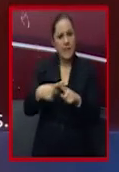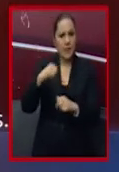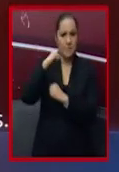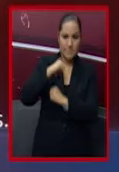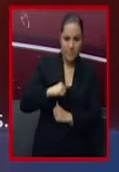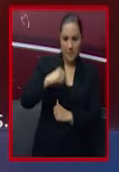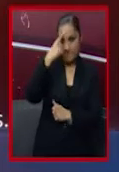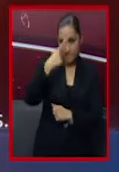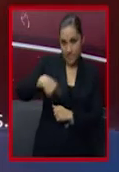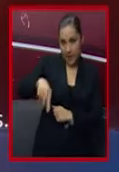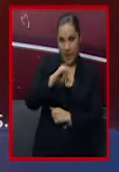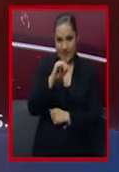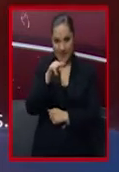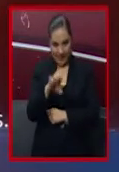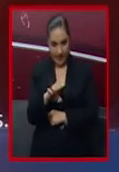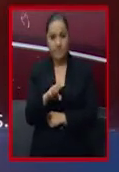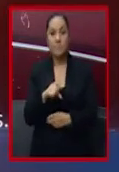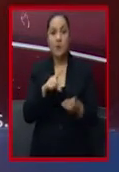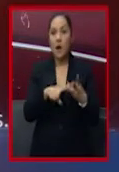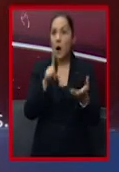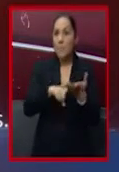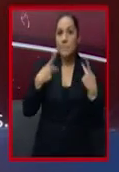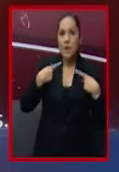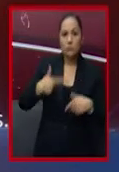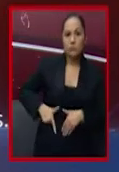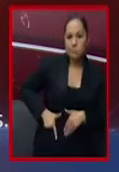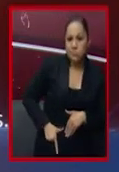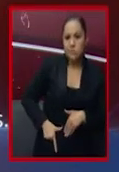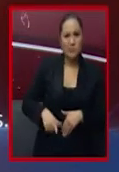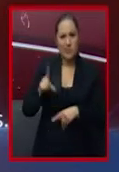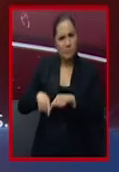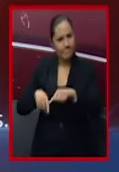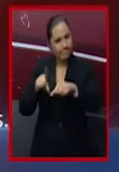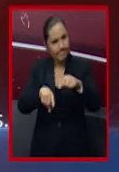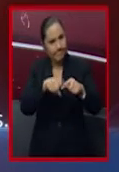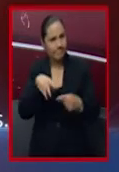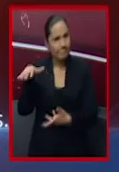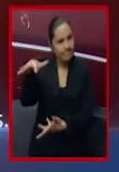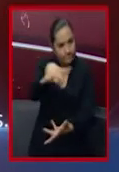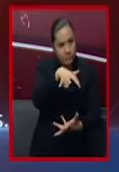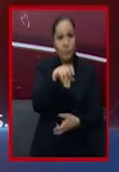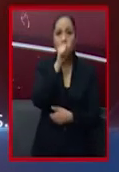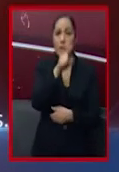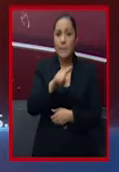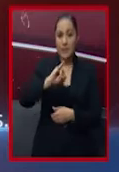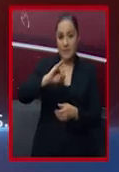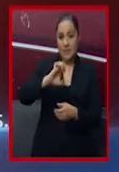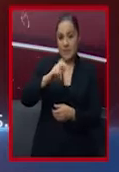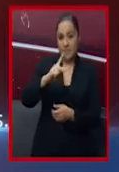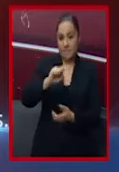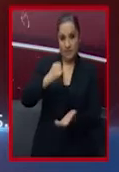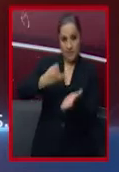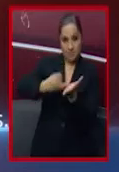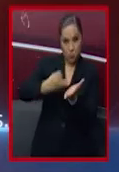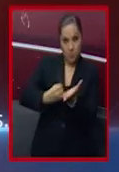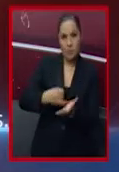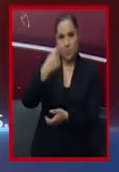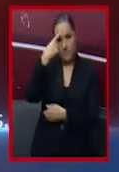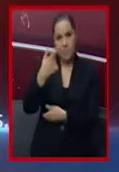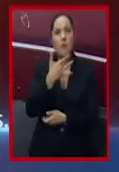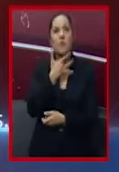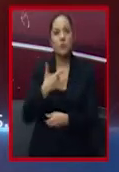despistolización de hogares y las calles, analizar el impacto del Impuesto Especial sobre Producción y Servicios, el IEPS, sobre los precios de